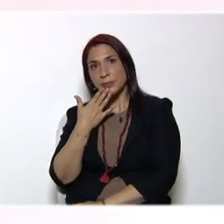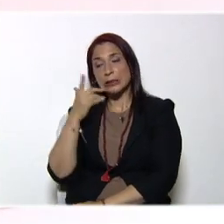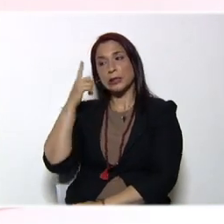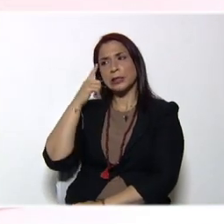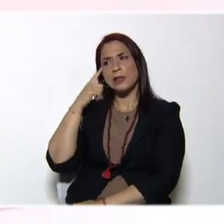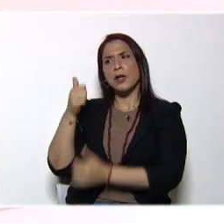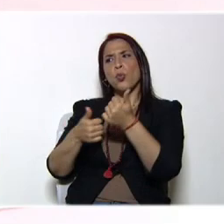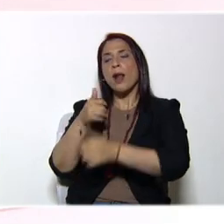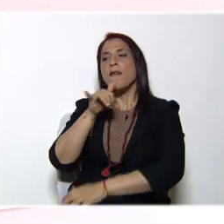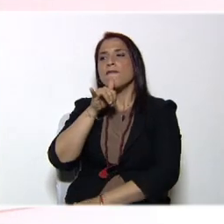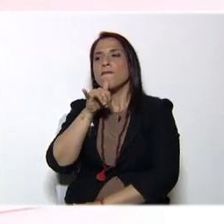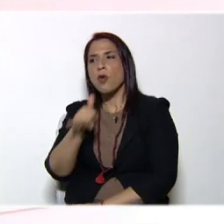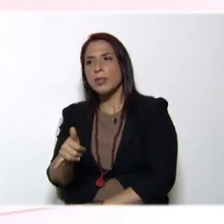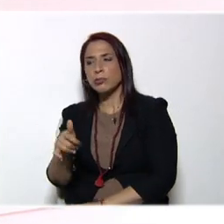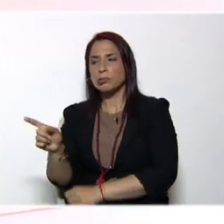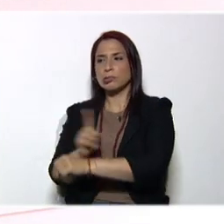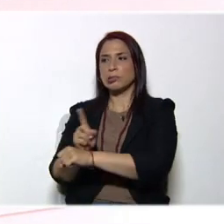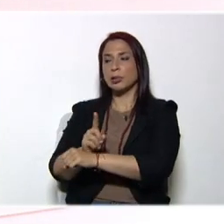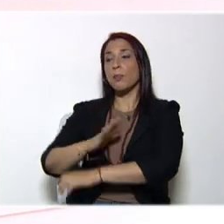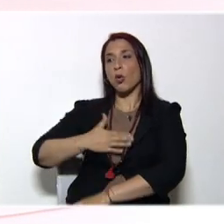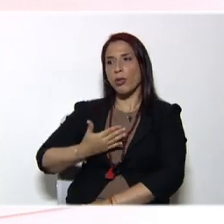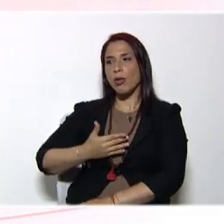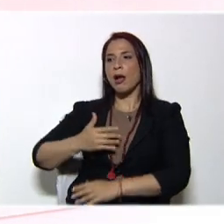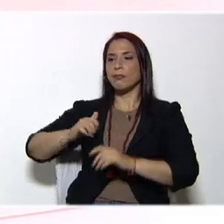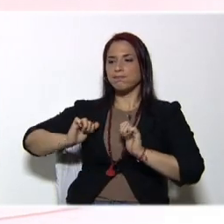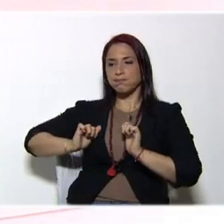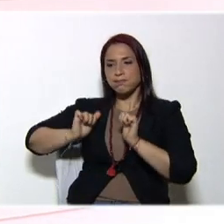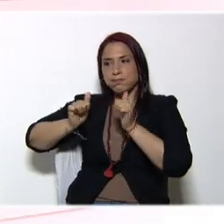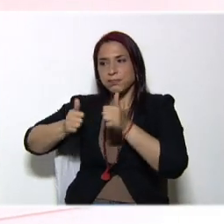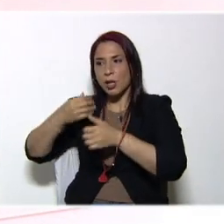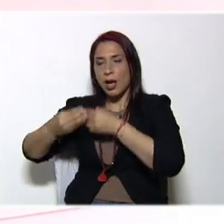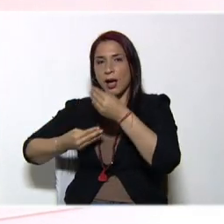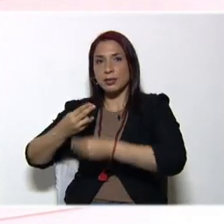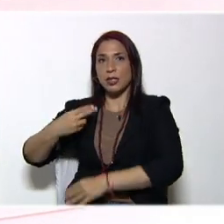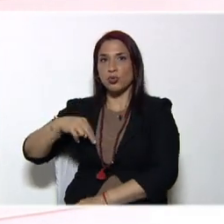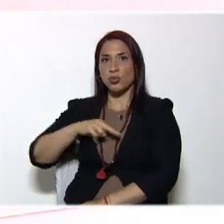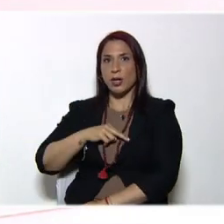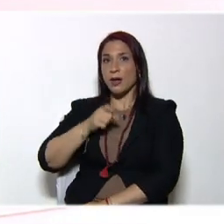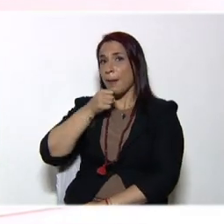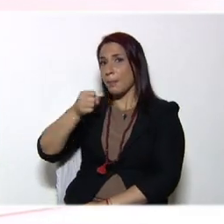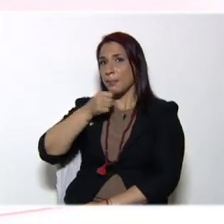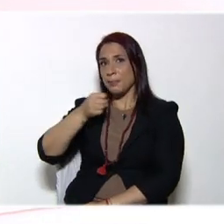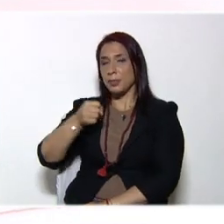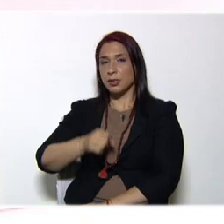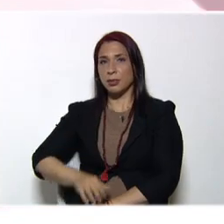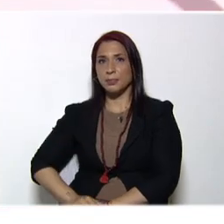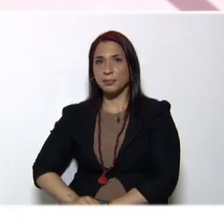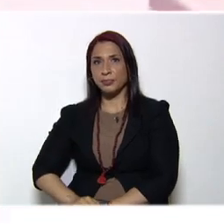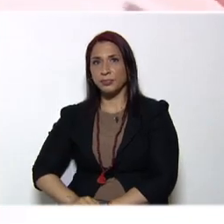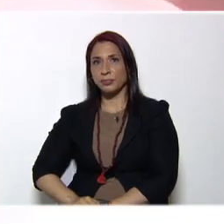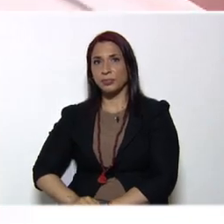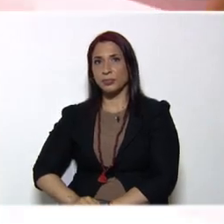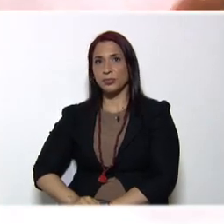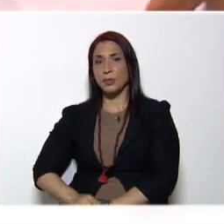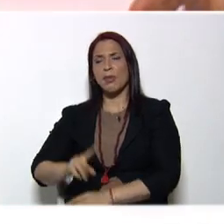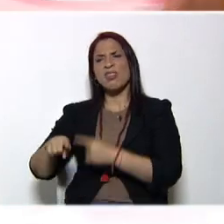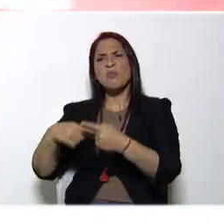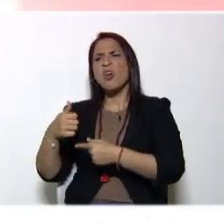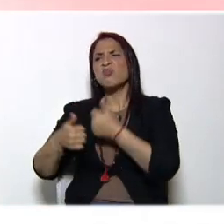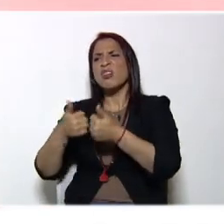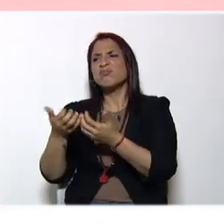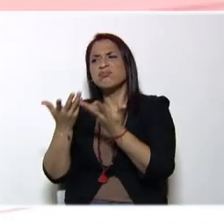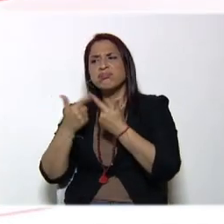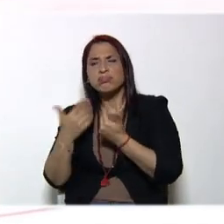una información eficaz para poder proceder a realizar las entrevistas y luego, Andrés, cuéntanos.